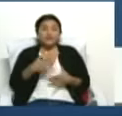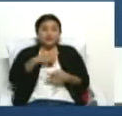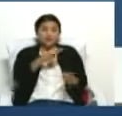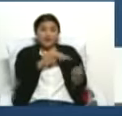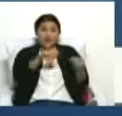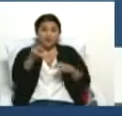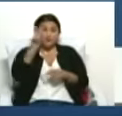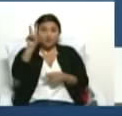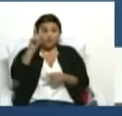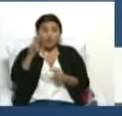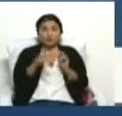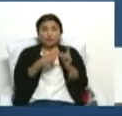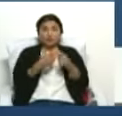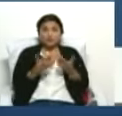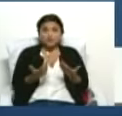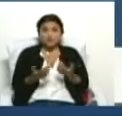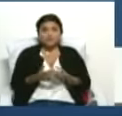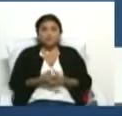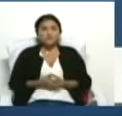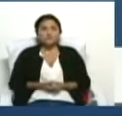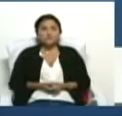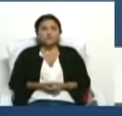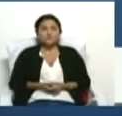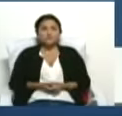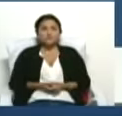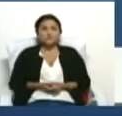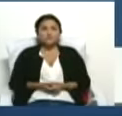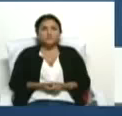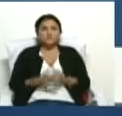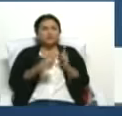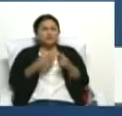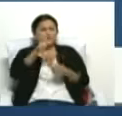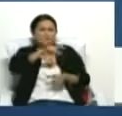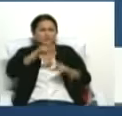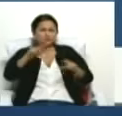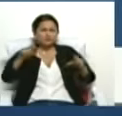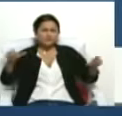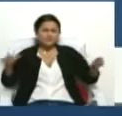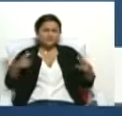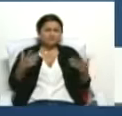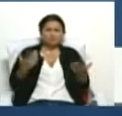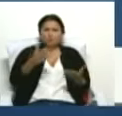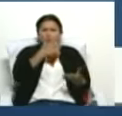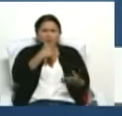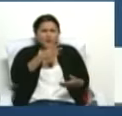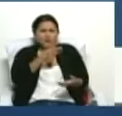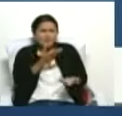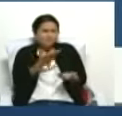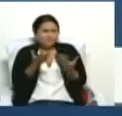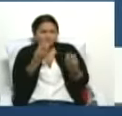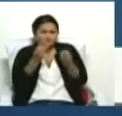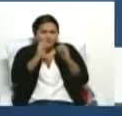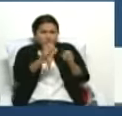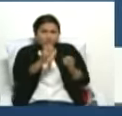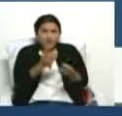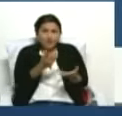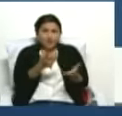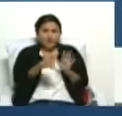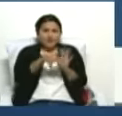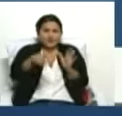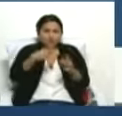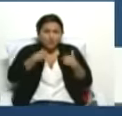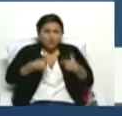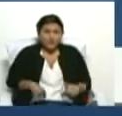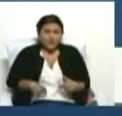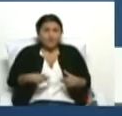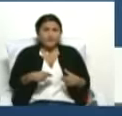país. Entonces aparece de pronto personas que no tienen militancia en derechos humanos, que usted nunca la vio en